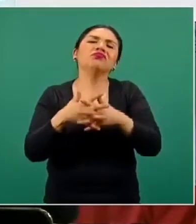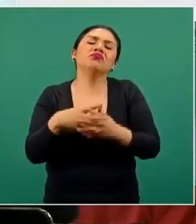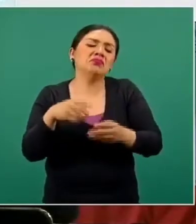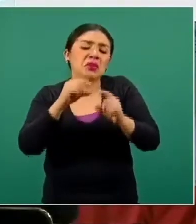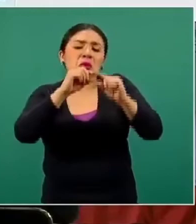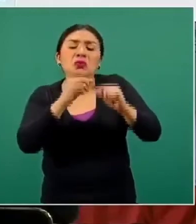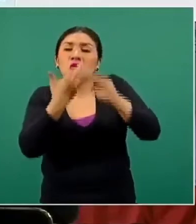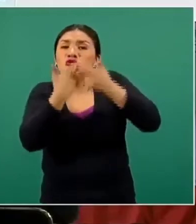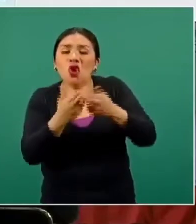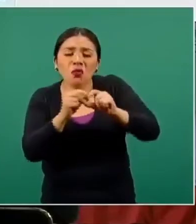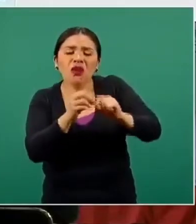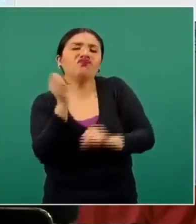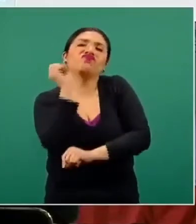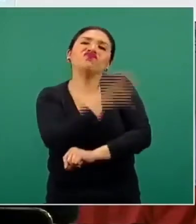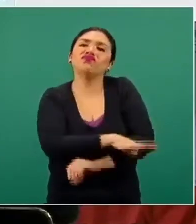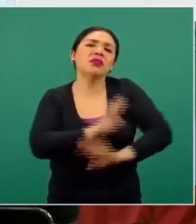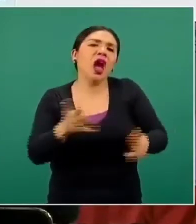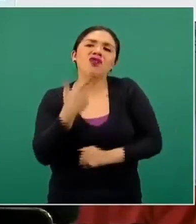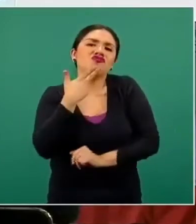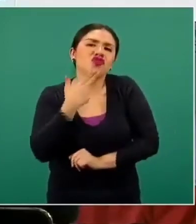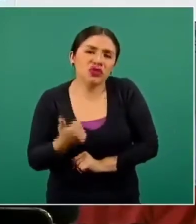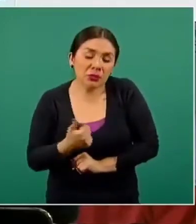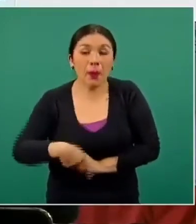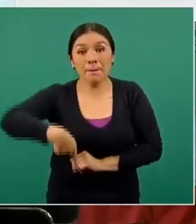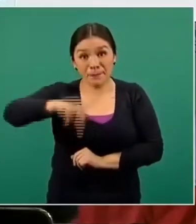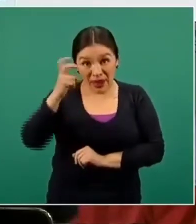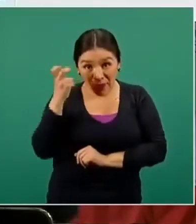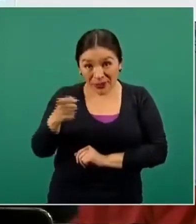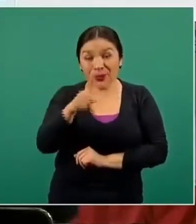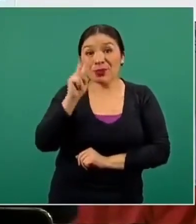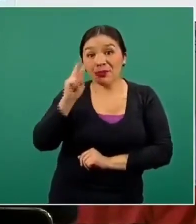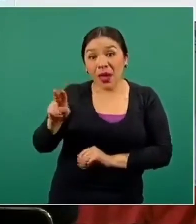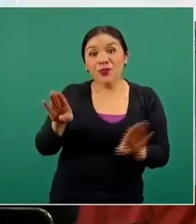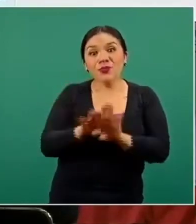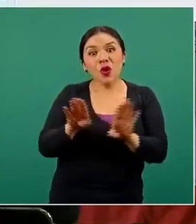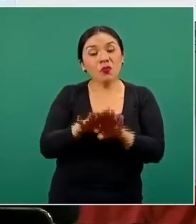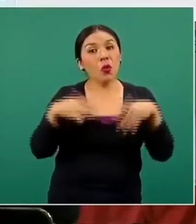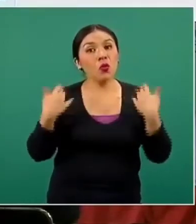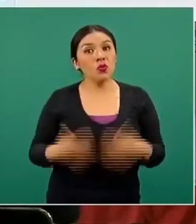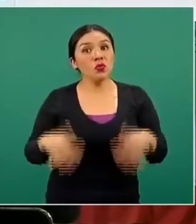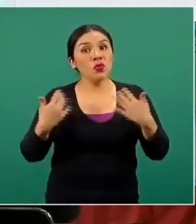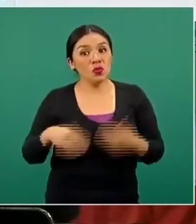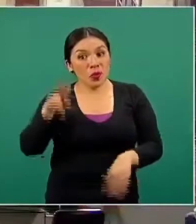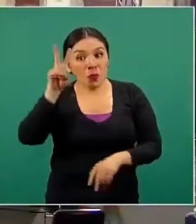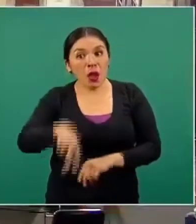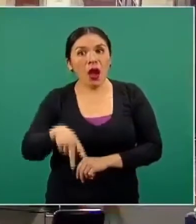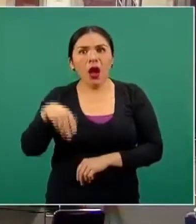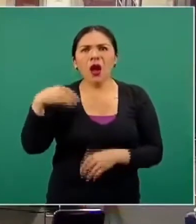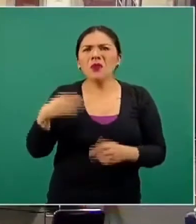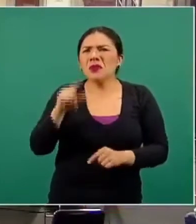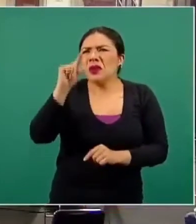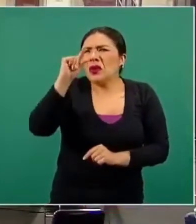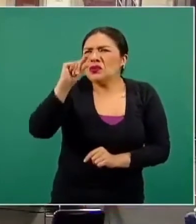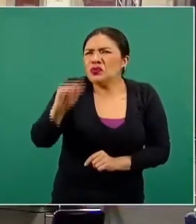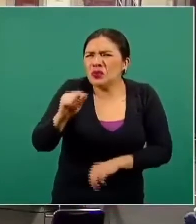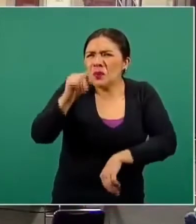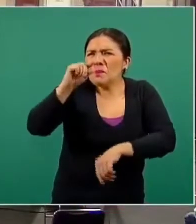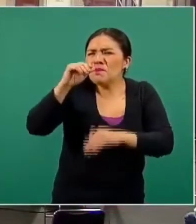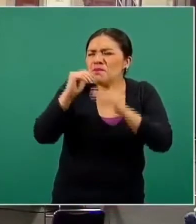ese fragmento. Pero lo que es impresionante no es eso, sino es la pequeñísima proporción,